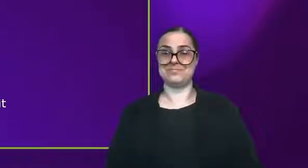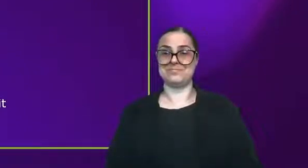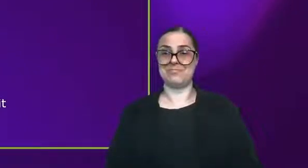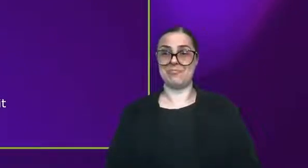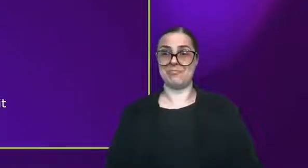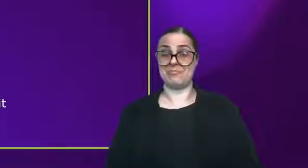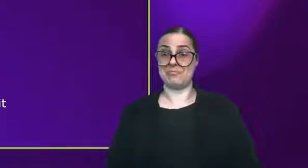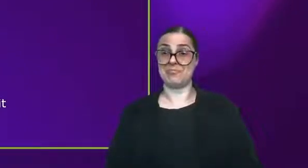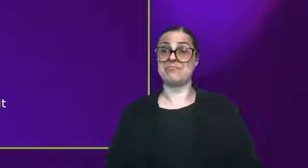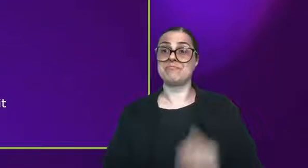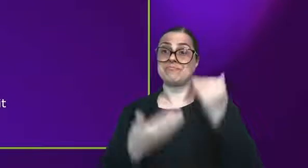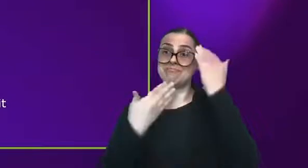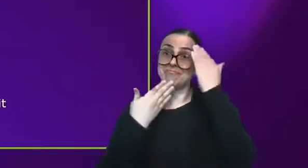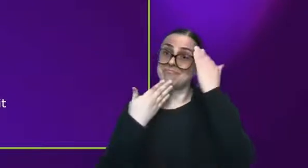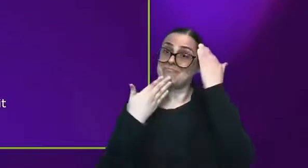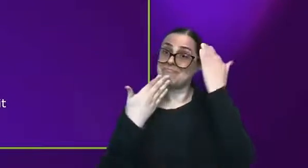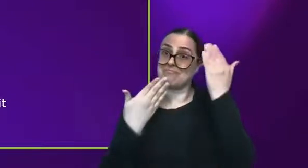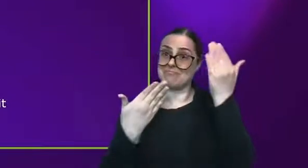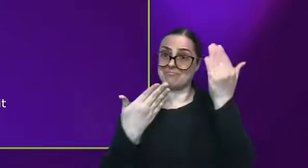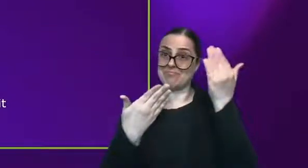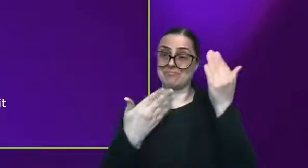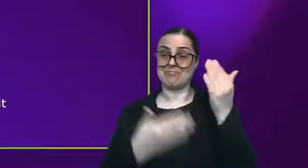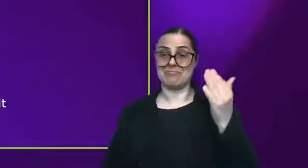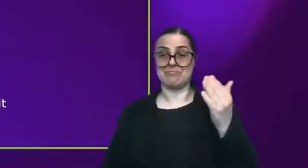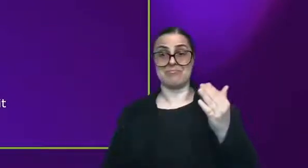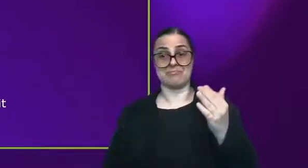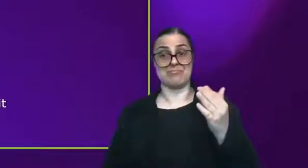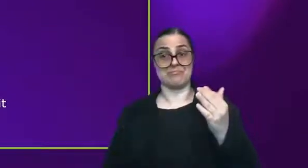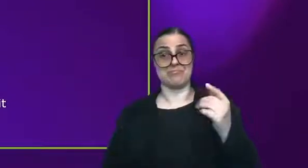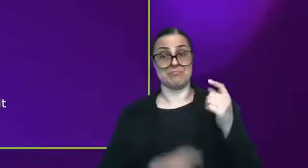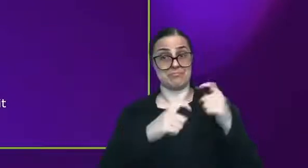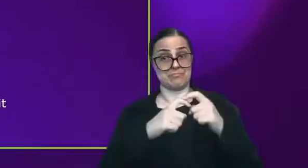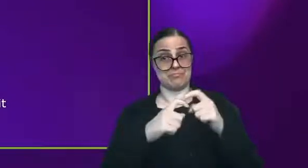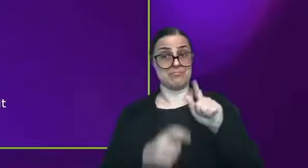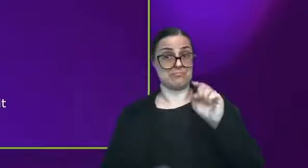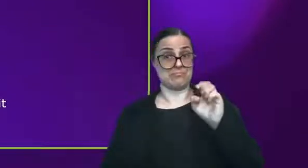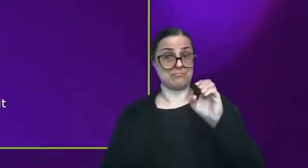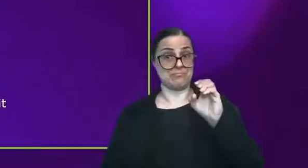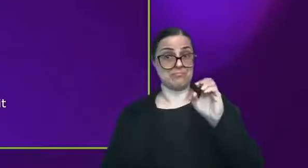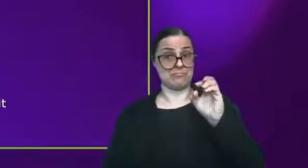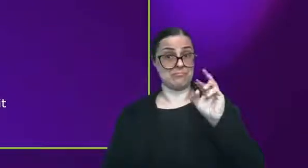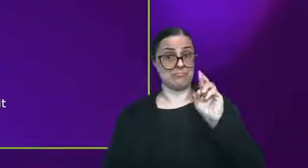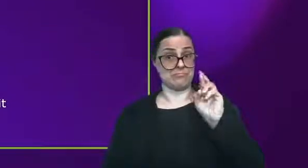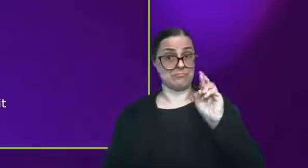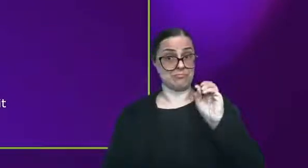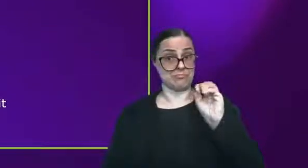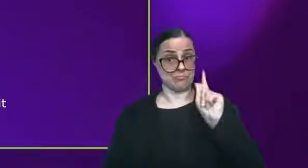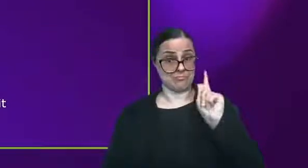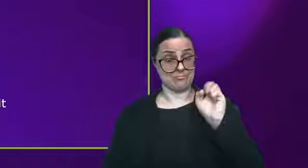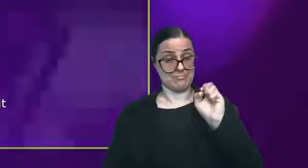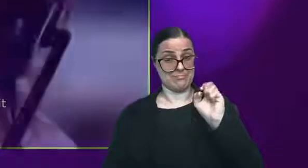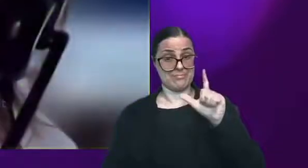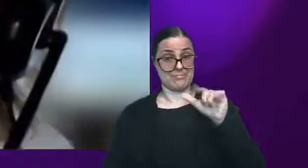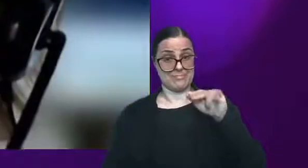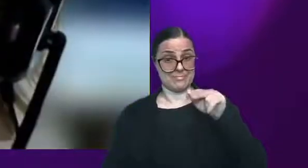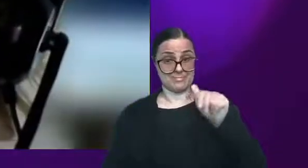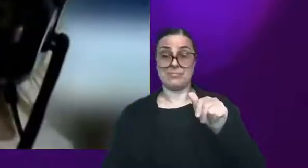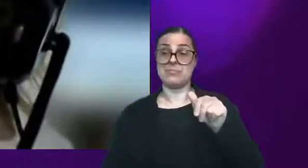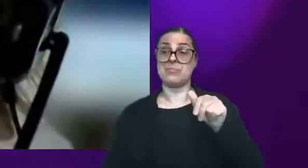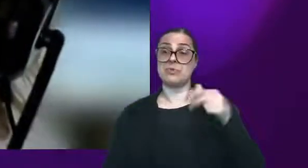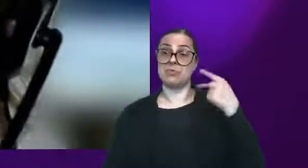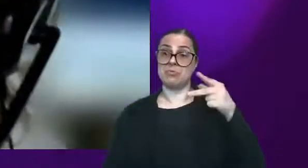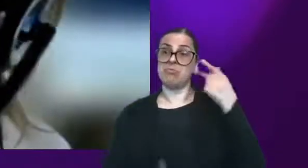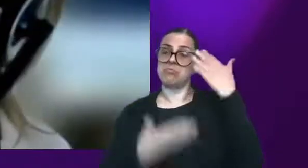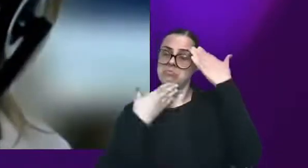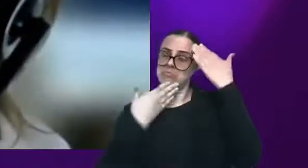Muchas gracias, doctora Jorgelina. Felicitaciones por su presentación.